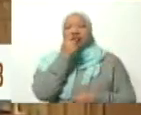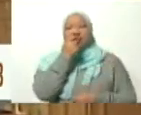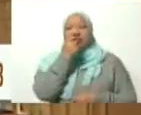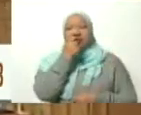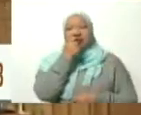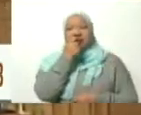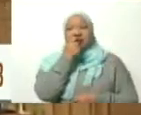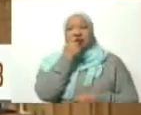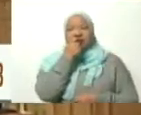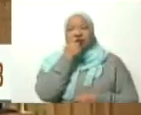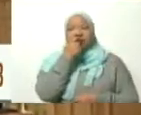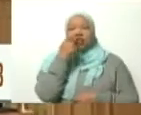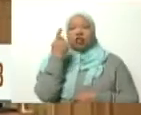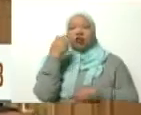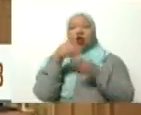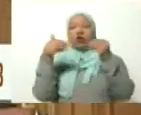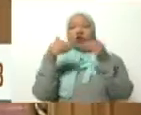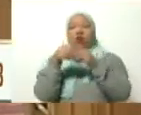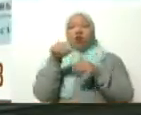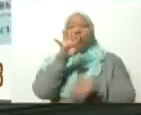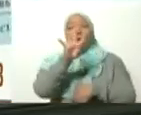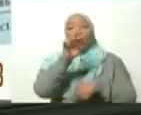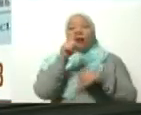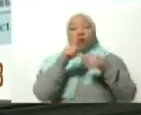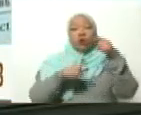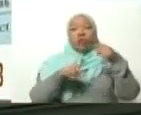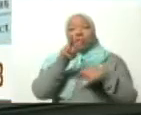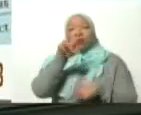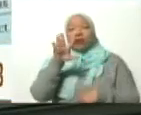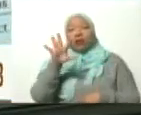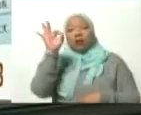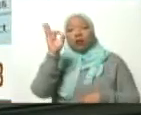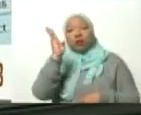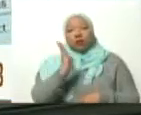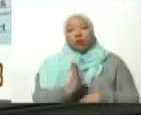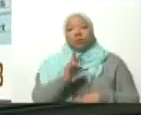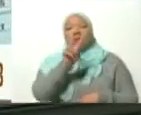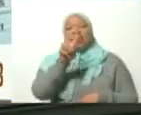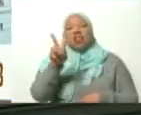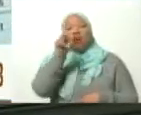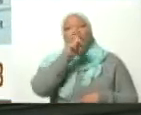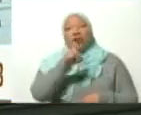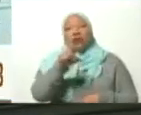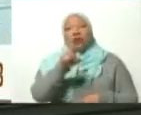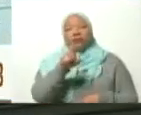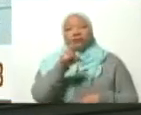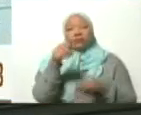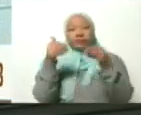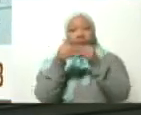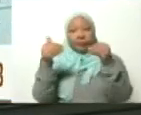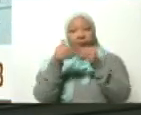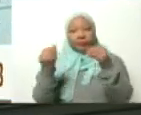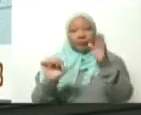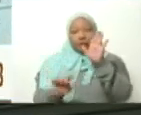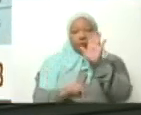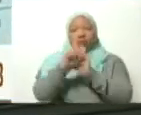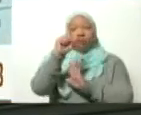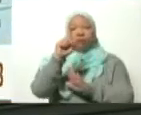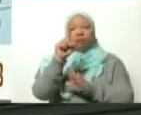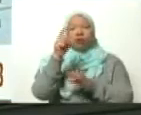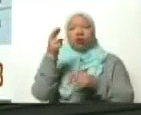multiplicó 4.23 veces. Y en el año 2022, el dólar se ha multiplicado, en la